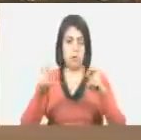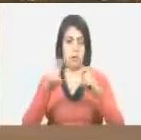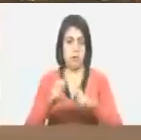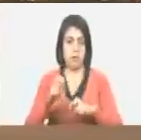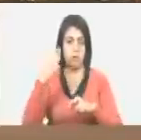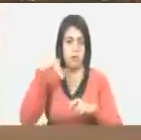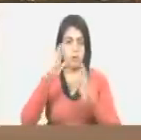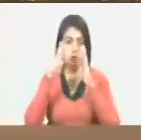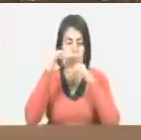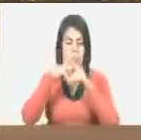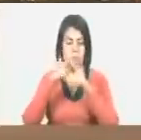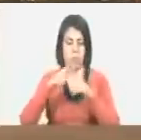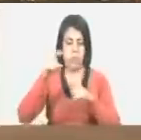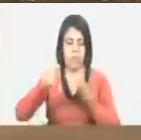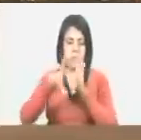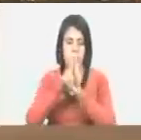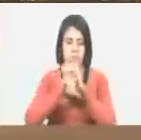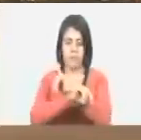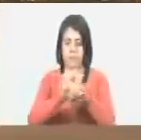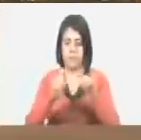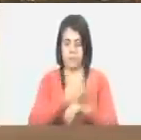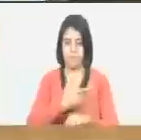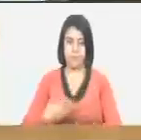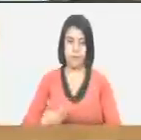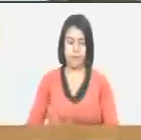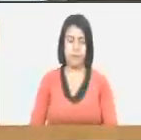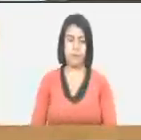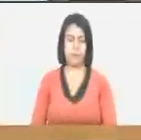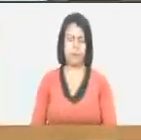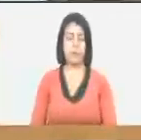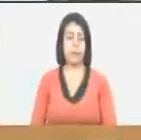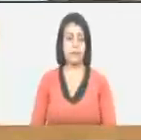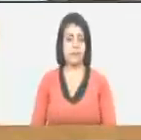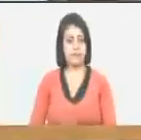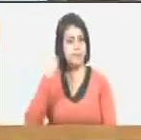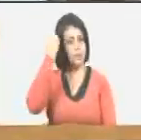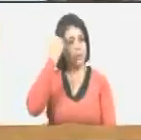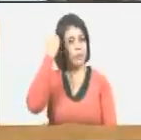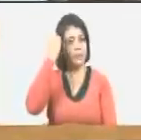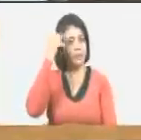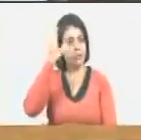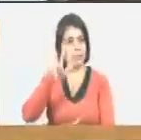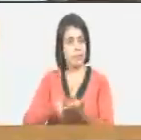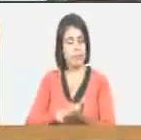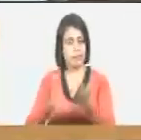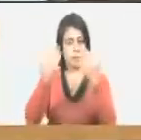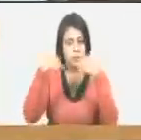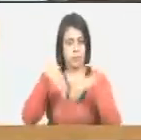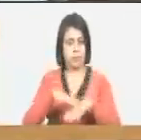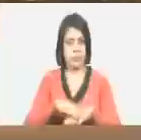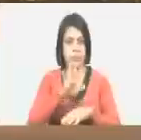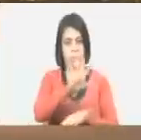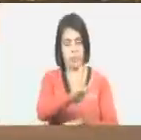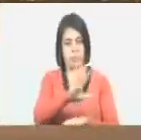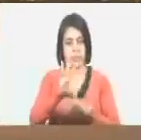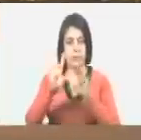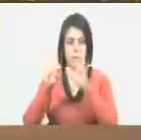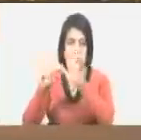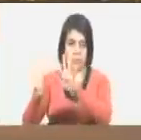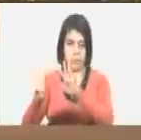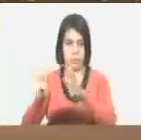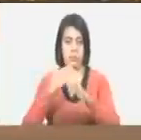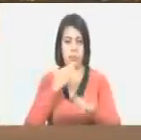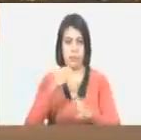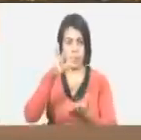investigación a que se refiere esta ley. Es todo, señor presidente. En consideración, aprobado. Siguiente. Quincuagésimo noveno,